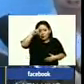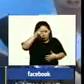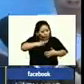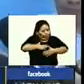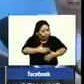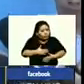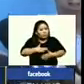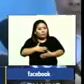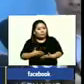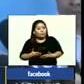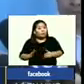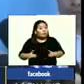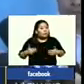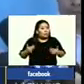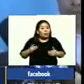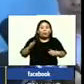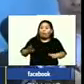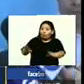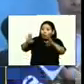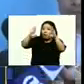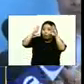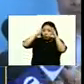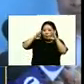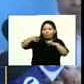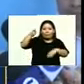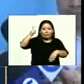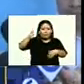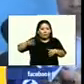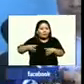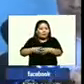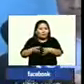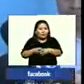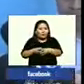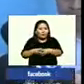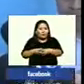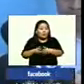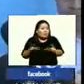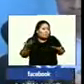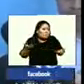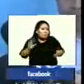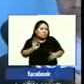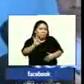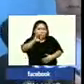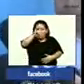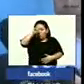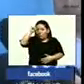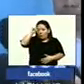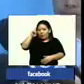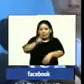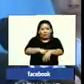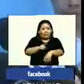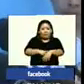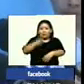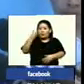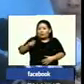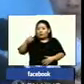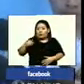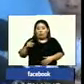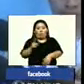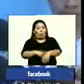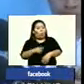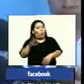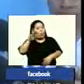disposición, acatar las órdenes del cuerpo técnico y trabajar lo mejor que se puede, aprovechar estos días, tiempo es oro